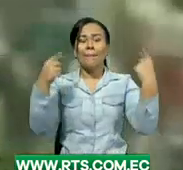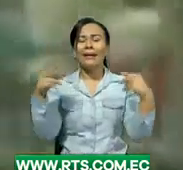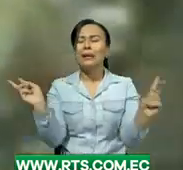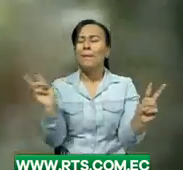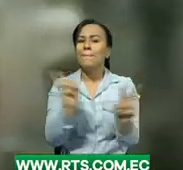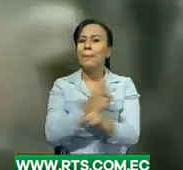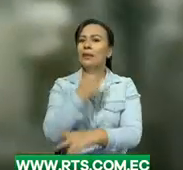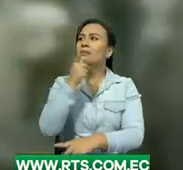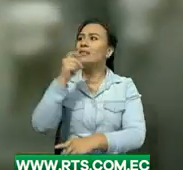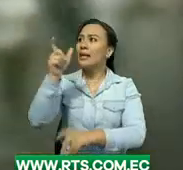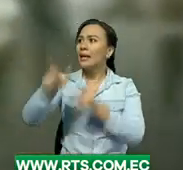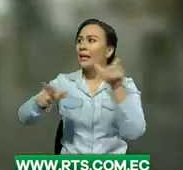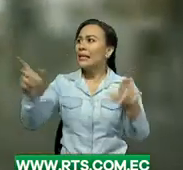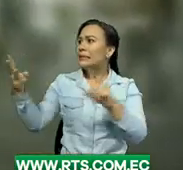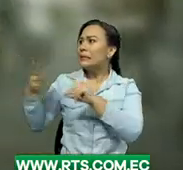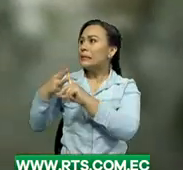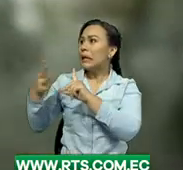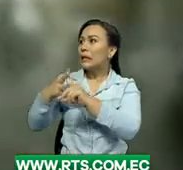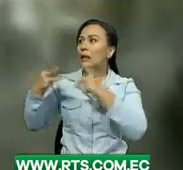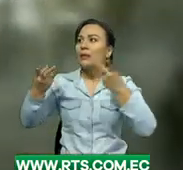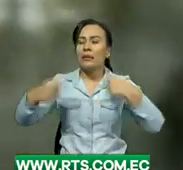por internet.